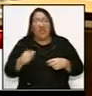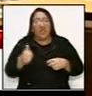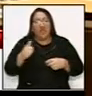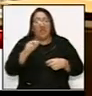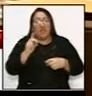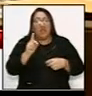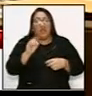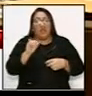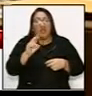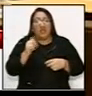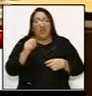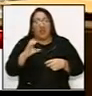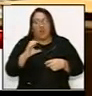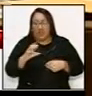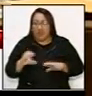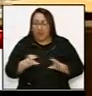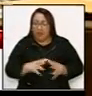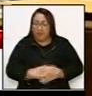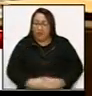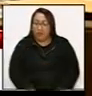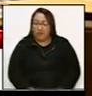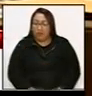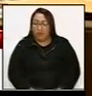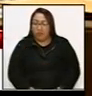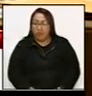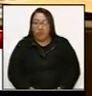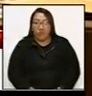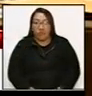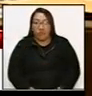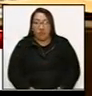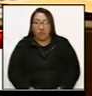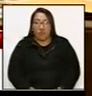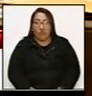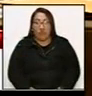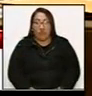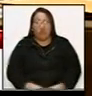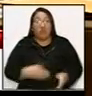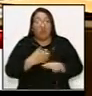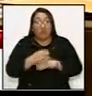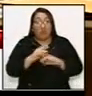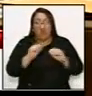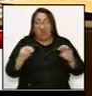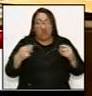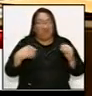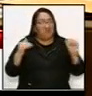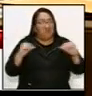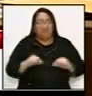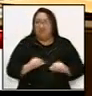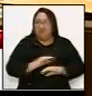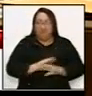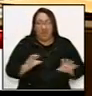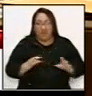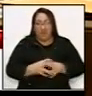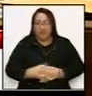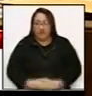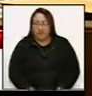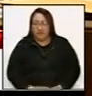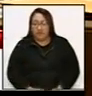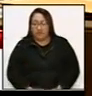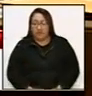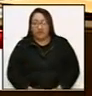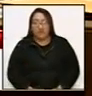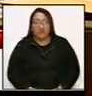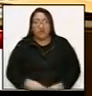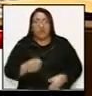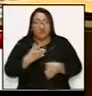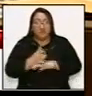DIVIAC, que ha hecho una intervención fracasada, como ustedes han mencionado. Su operativo